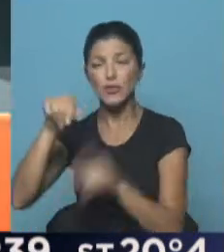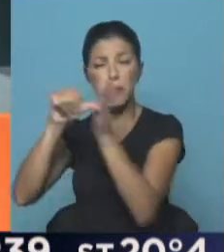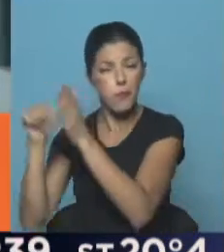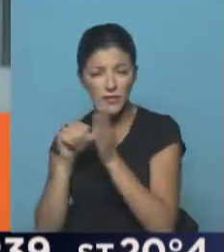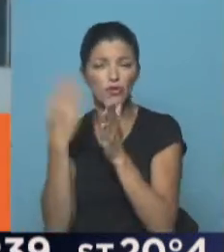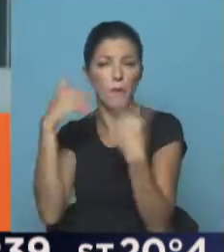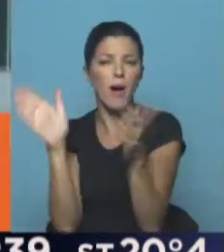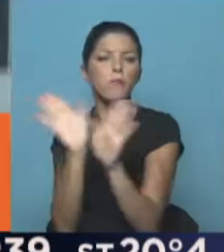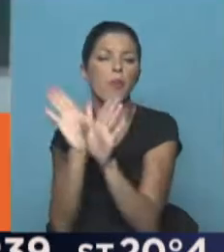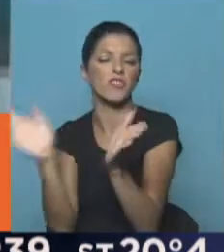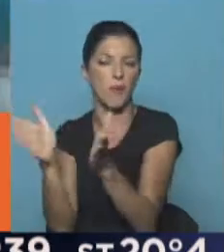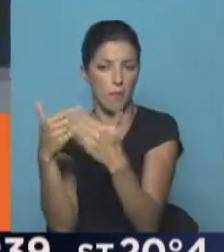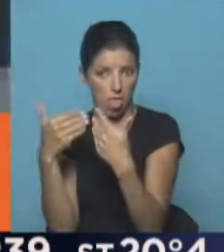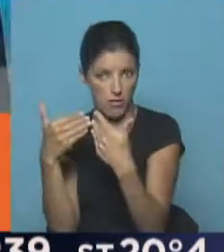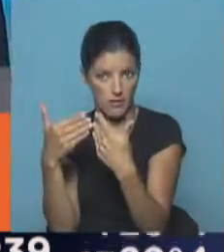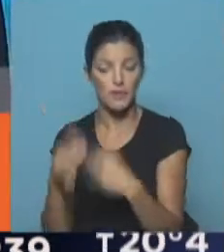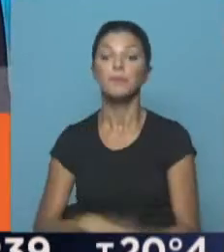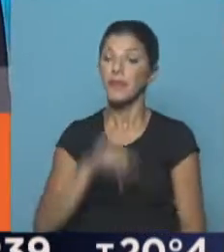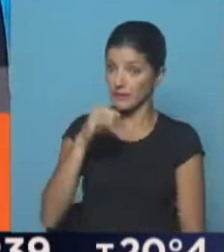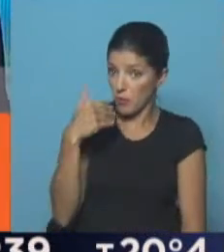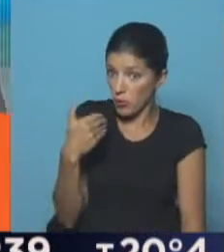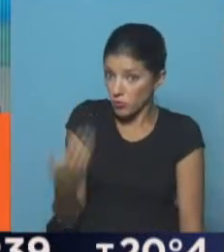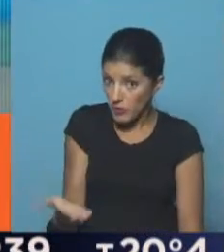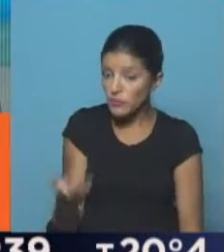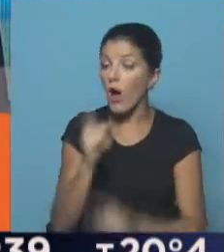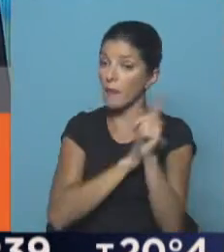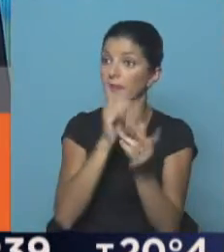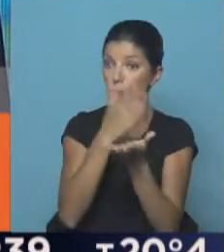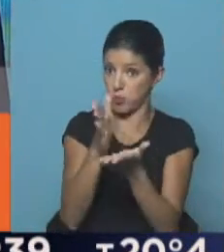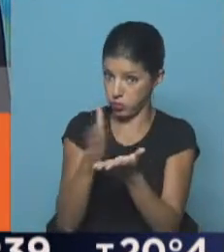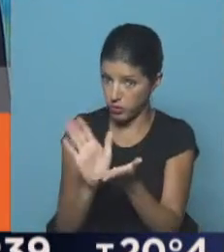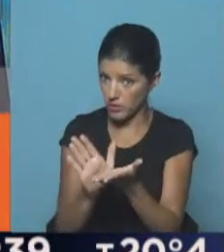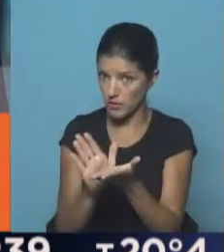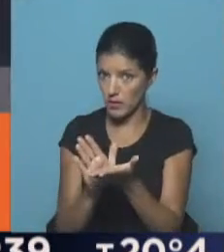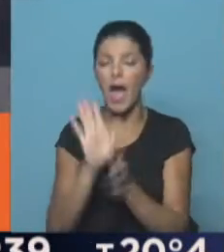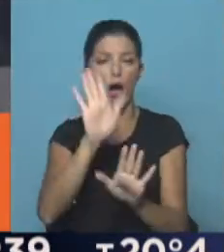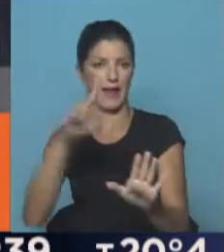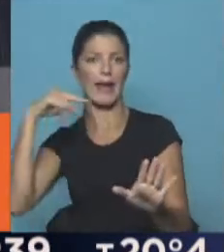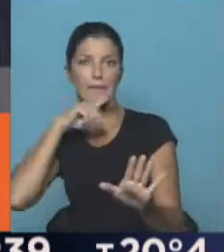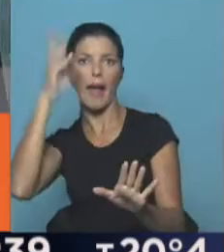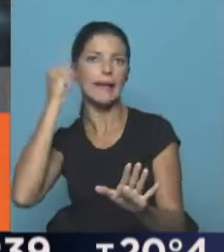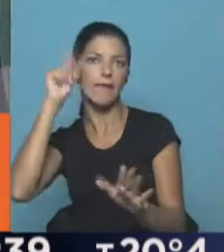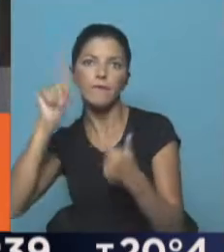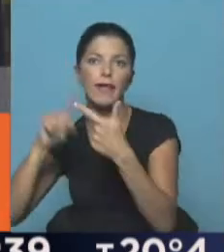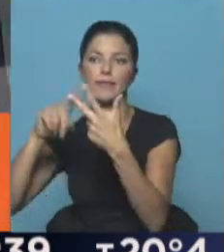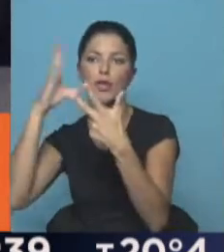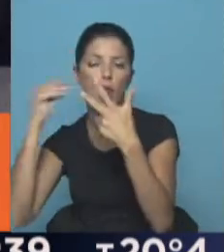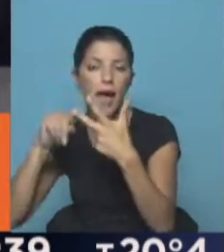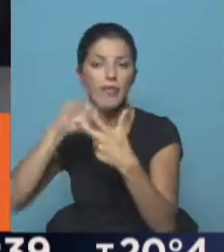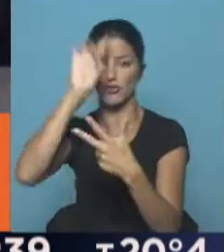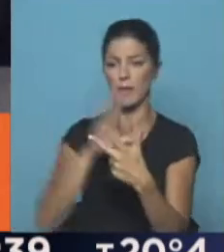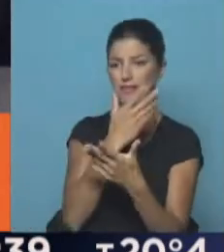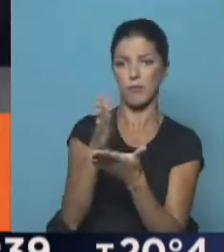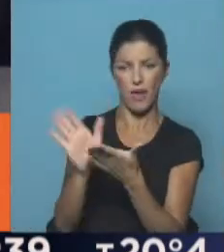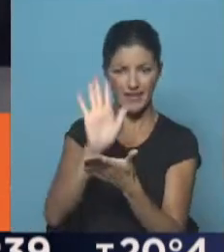por supuesto tienen una población xenófoba en todos los casos, no son solamente Alemania, Francia y Holanda, pero